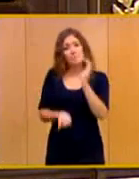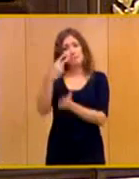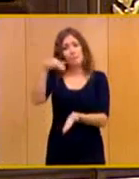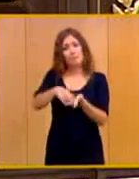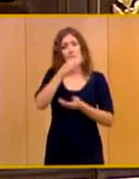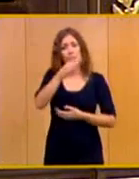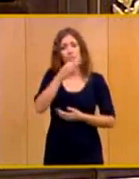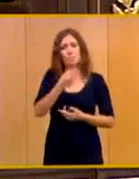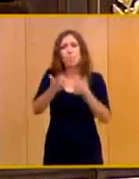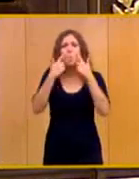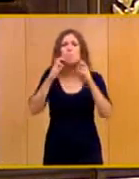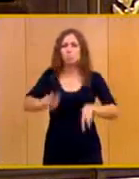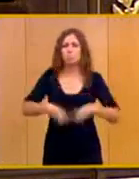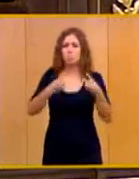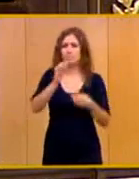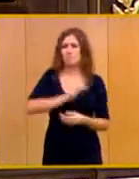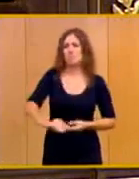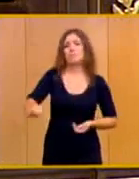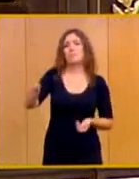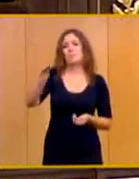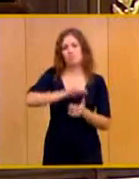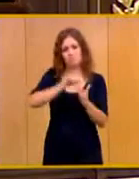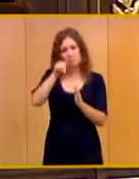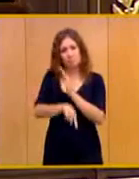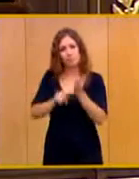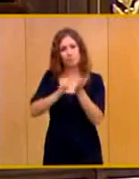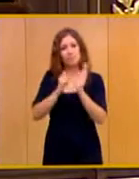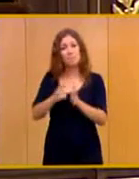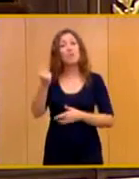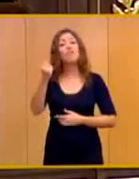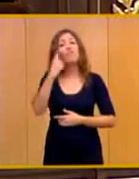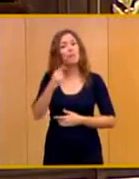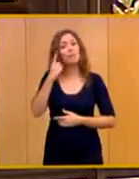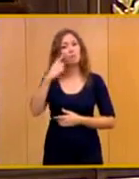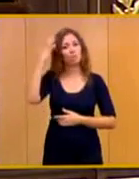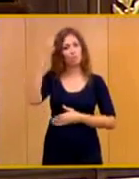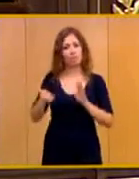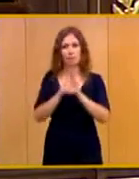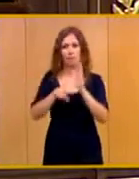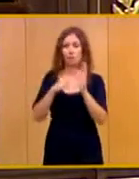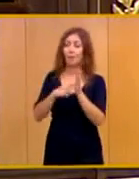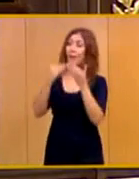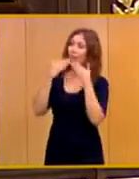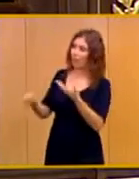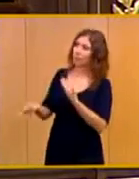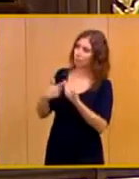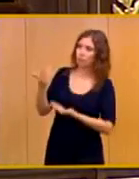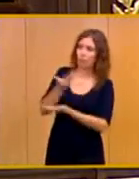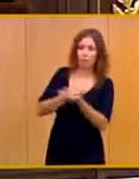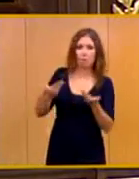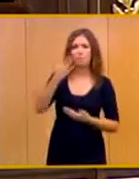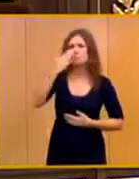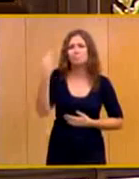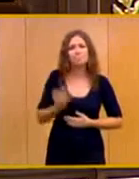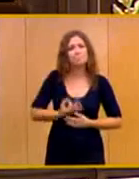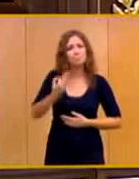amplias reformas para el sistema financiero en un decreto ley que agradezco su colaboración, porque es vital,